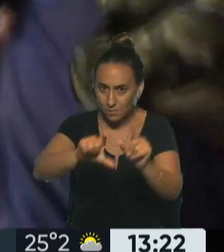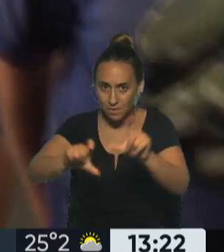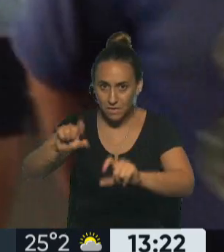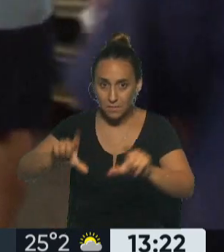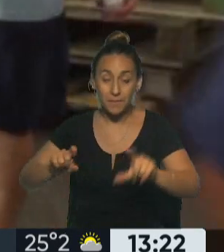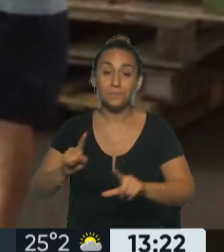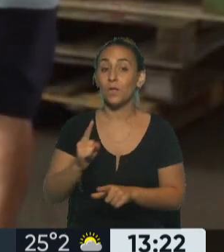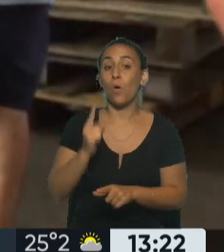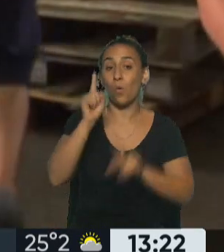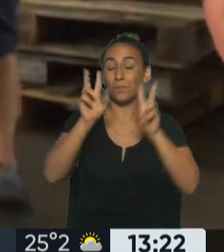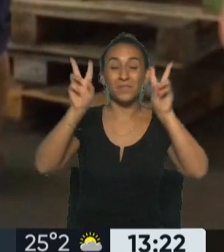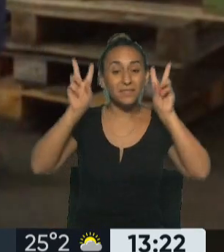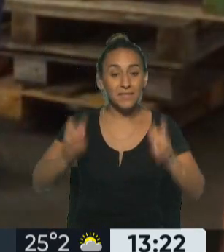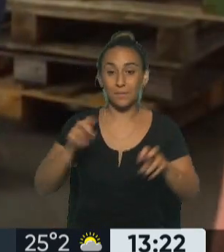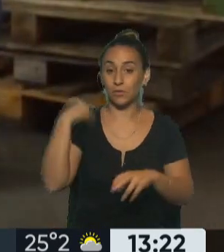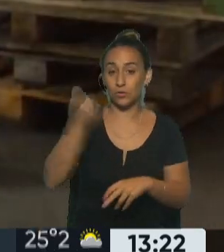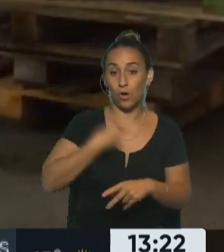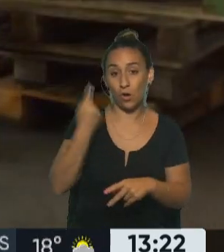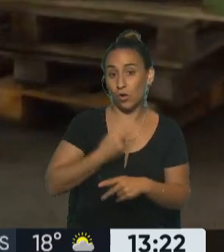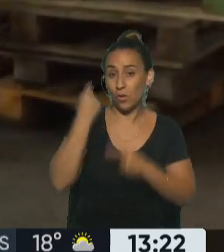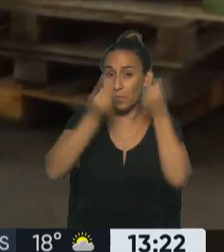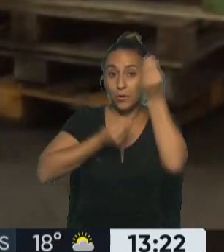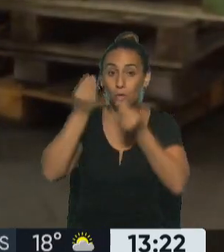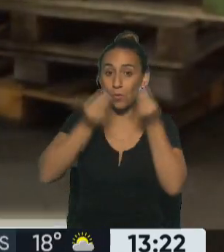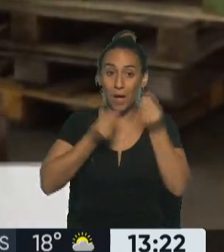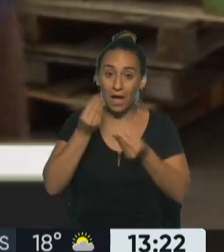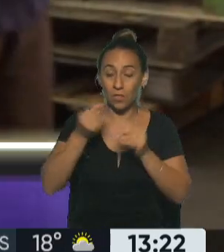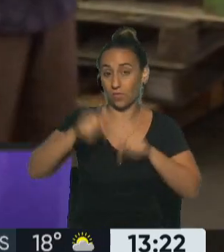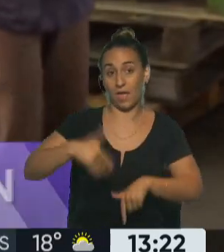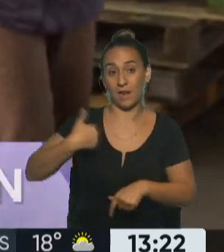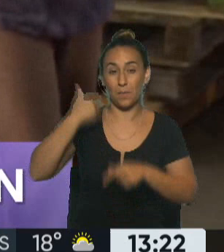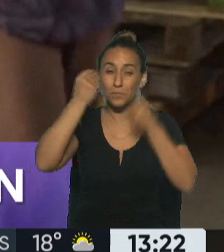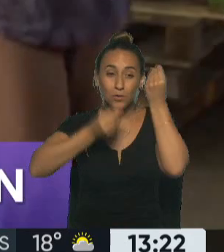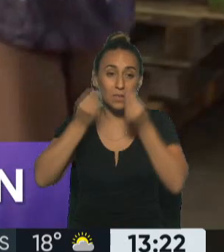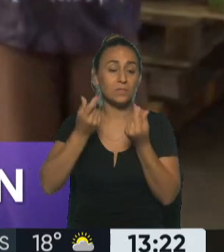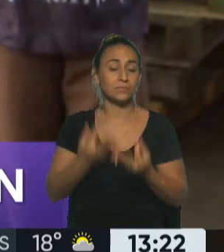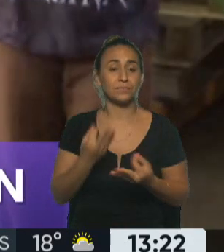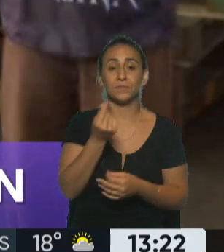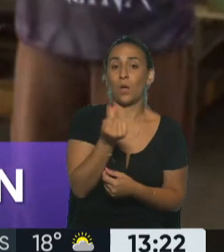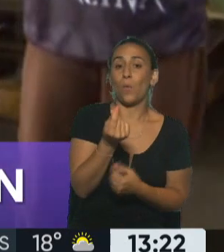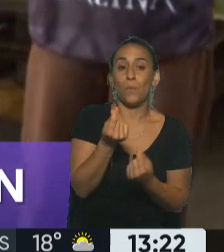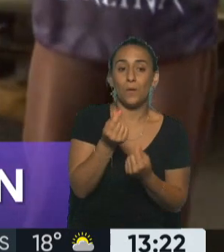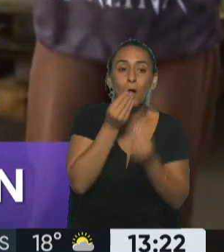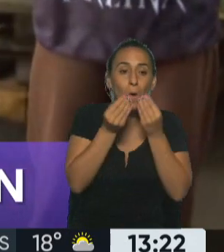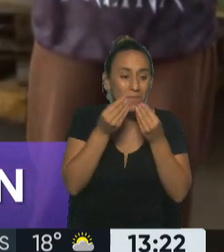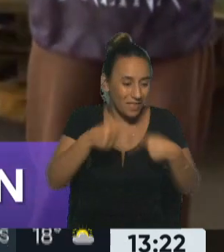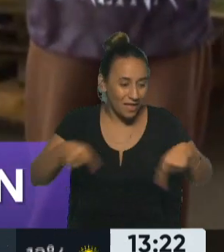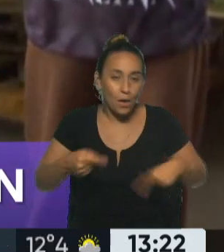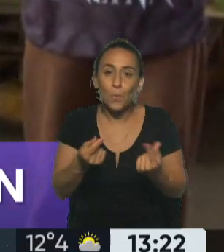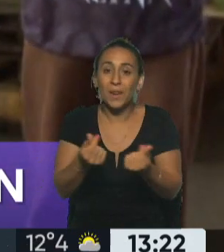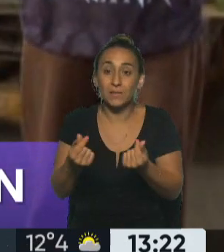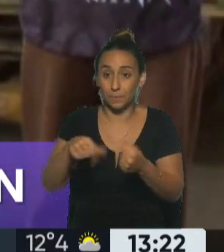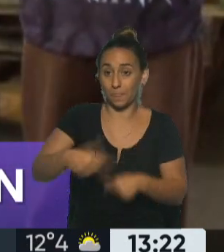de los temas o mejor dicho el tema que preocupa a todos los argentinos y las argentinas tiene que ver con el valor de los alimentos en este nuevo